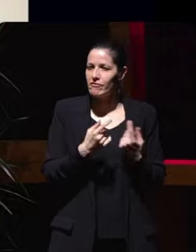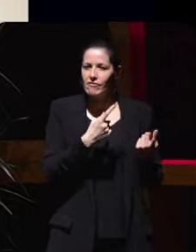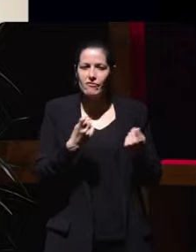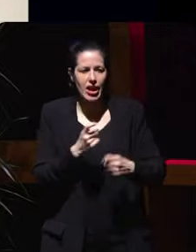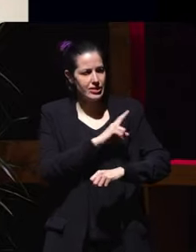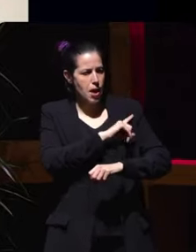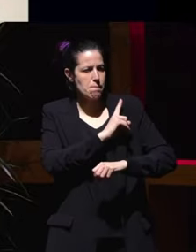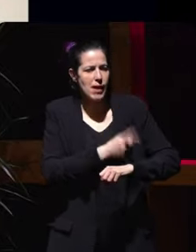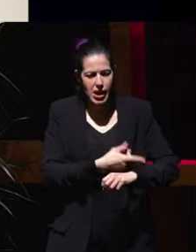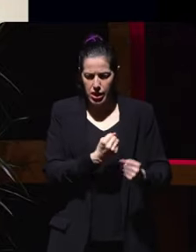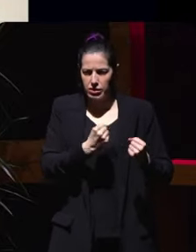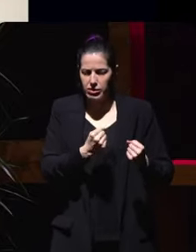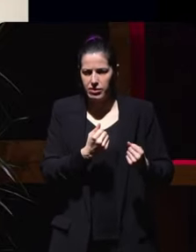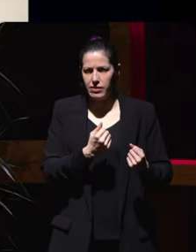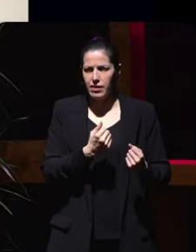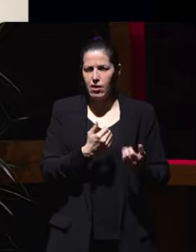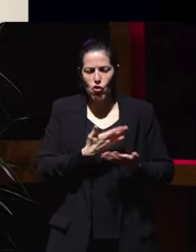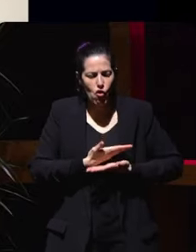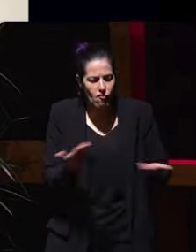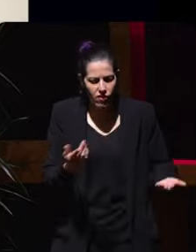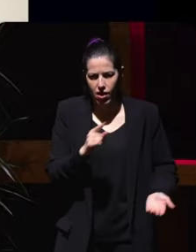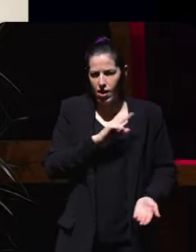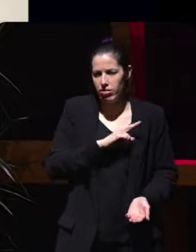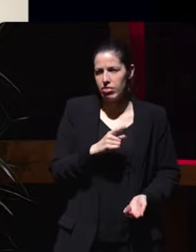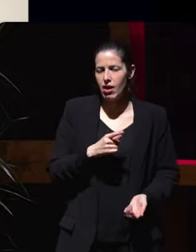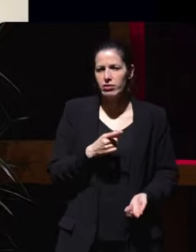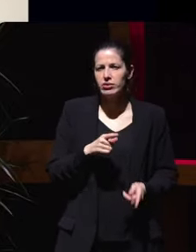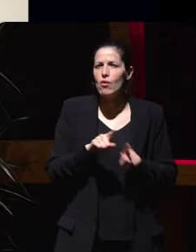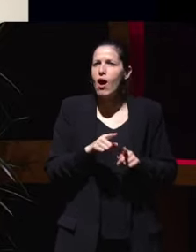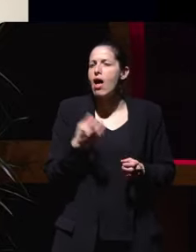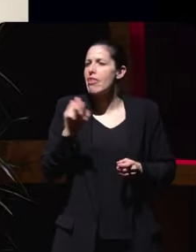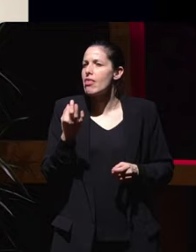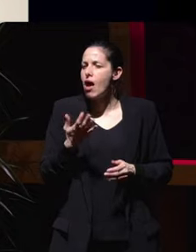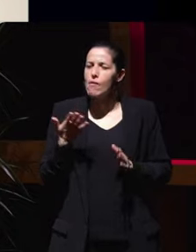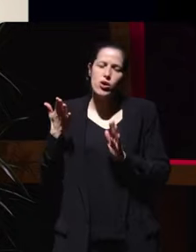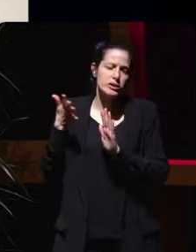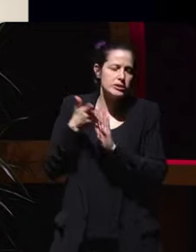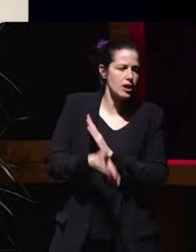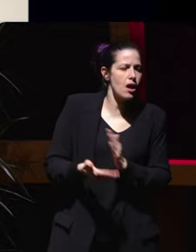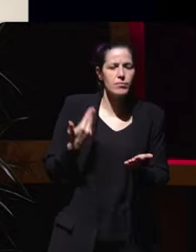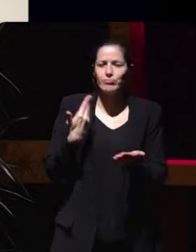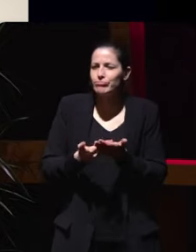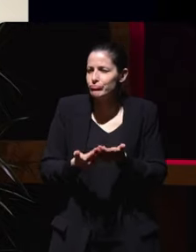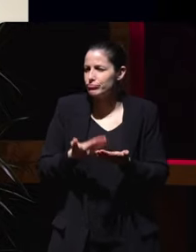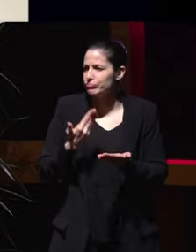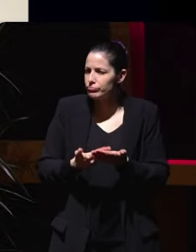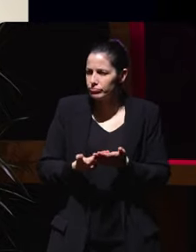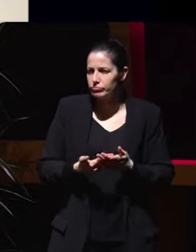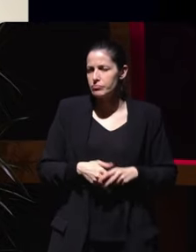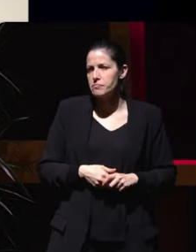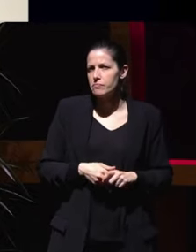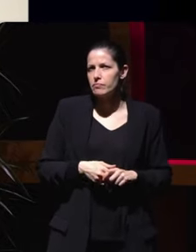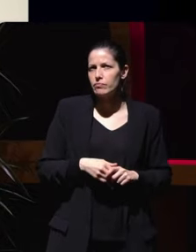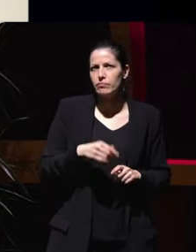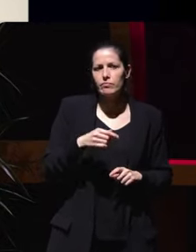falta confianza en nosotras. Tengo la sensación de que siempre hay que estar demostrando, ¿no? Que no saben nunca cómo lo harás, si